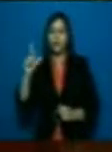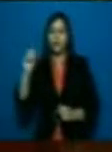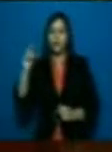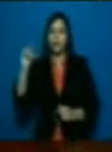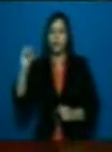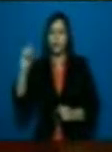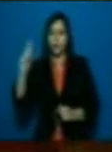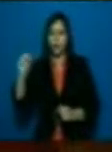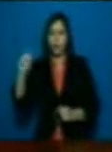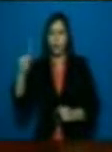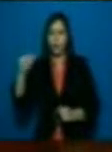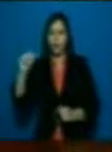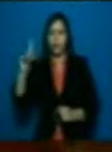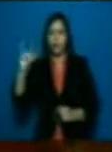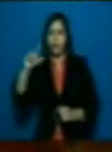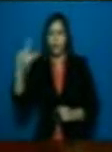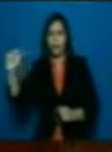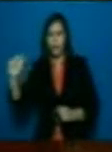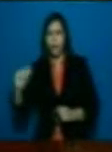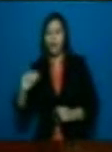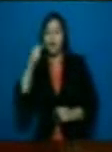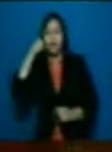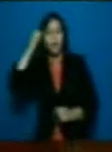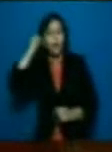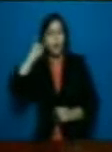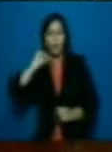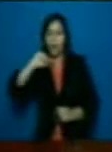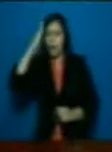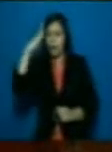padilla y señores magistrados